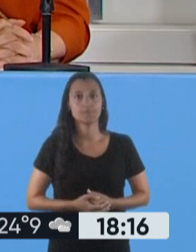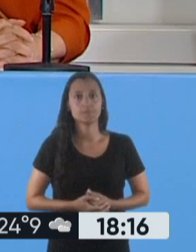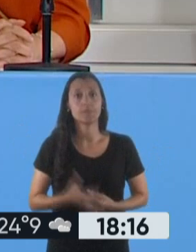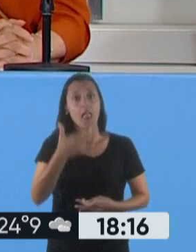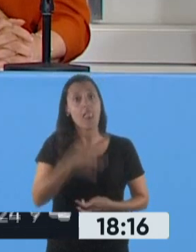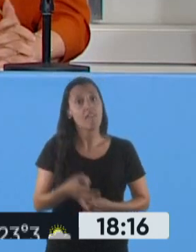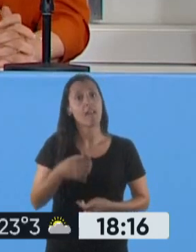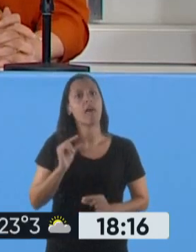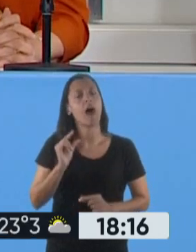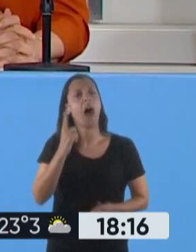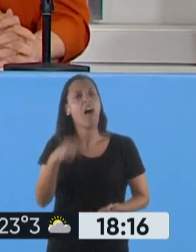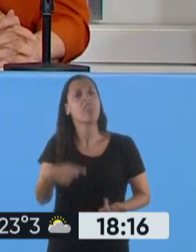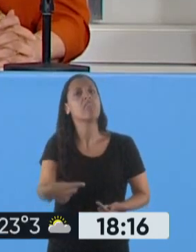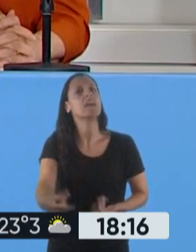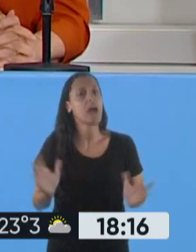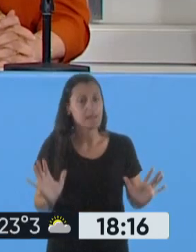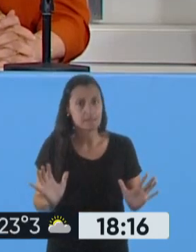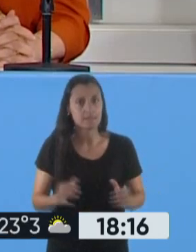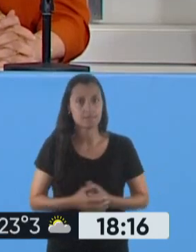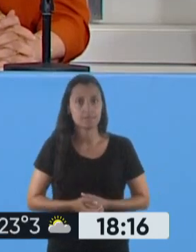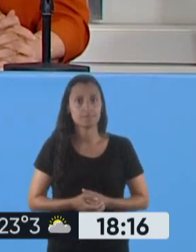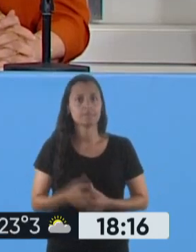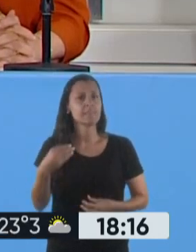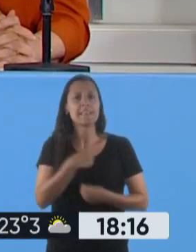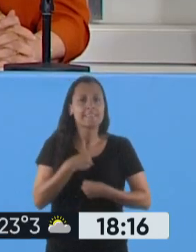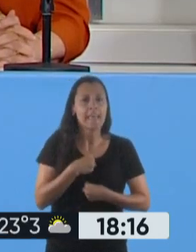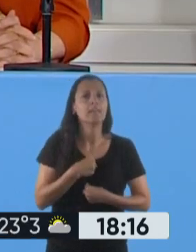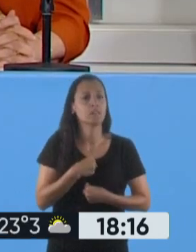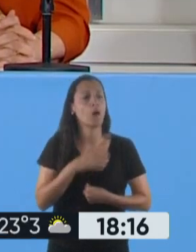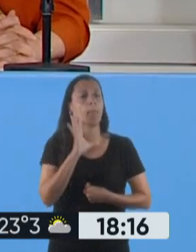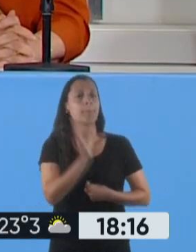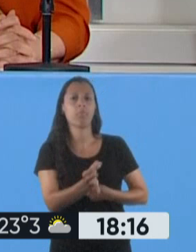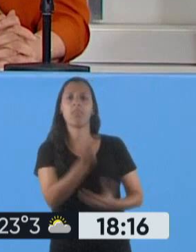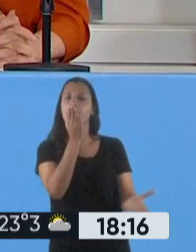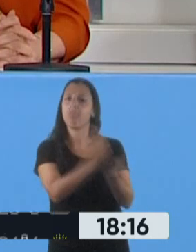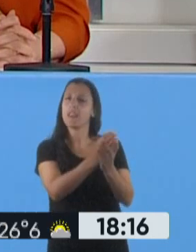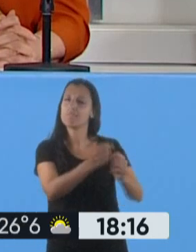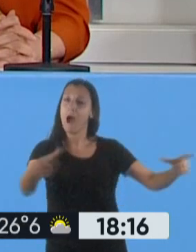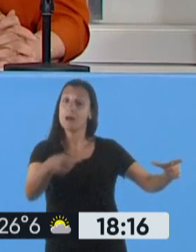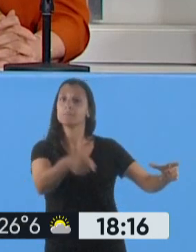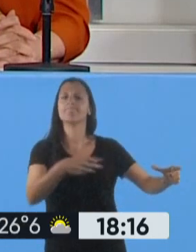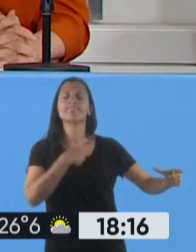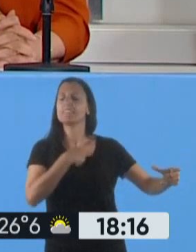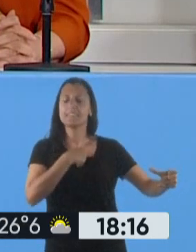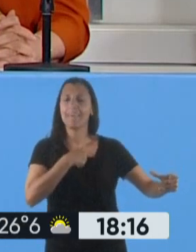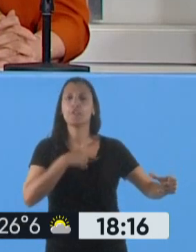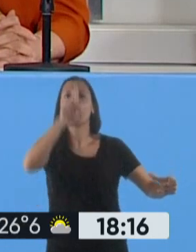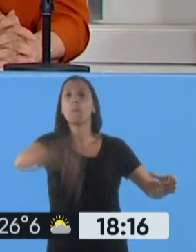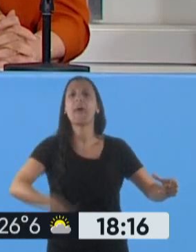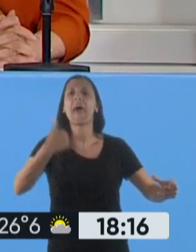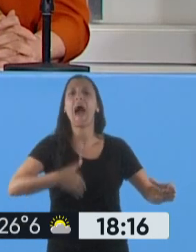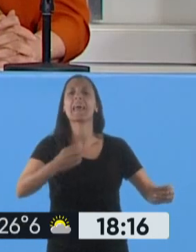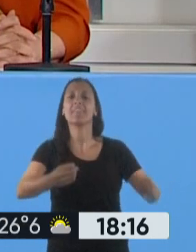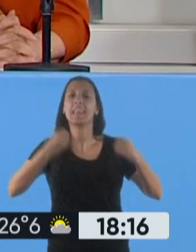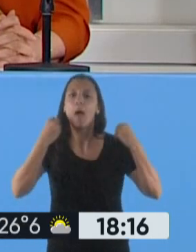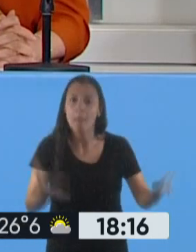Y la verdad es que cada día que siento que ampliamos derechos, siento que estoy ayudando a ser una mejor Argentina.